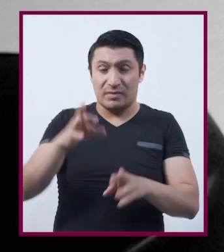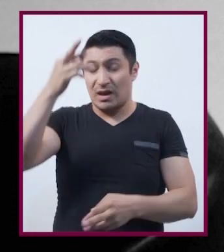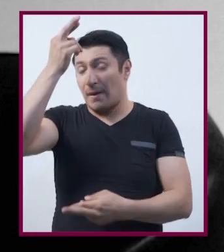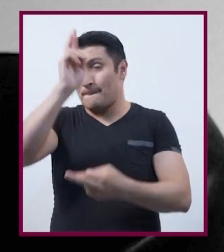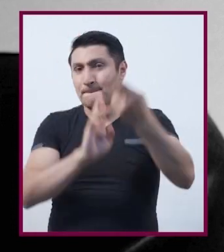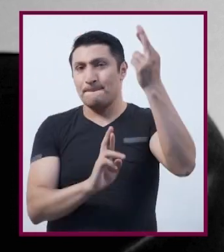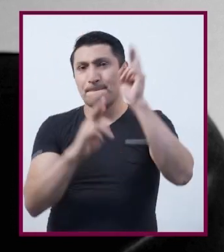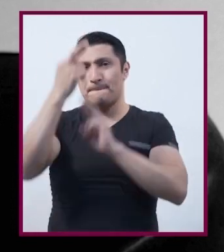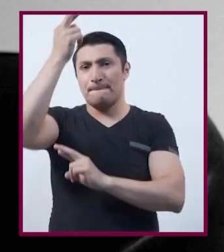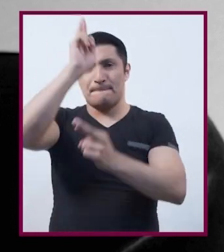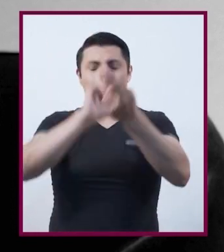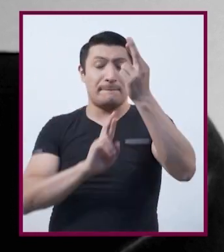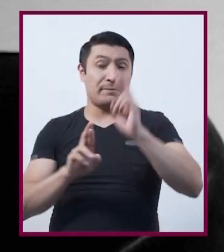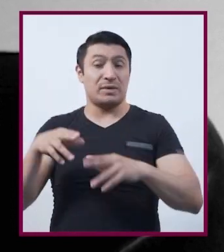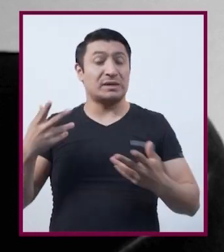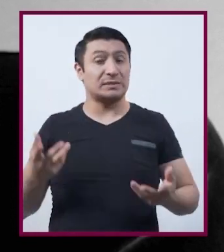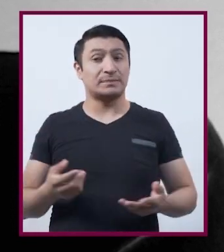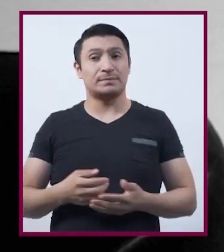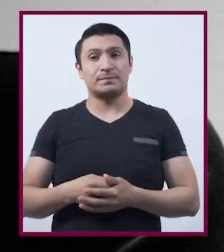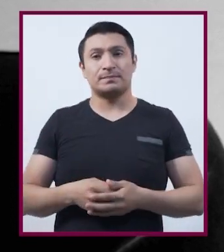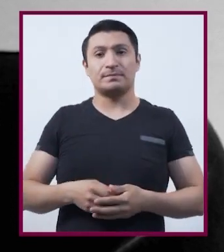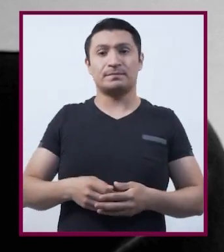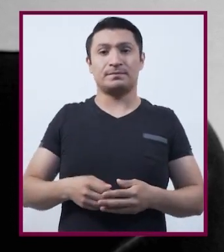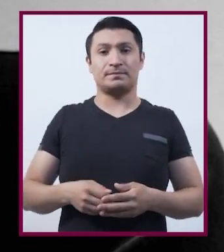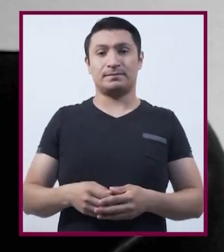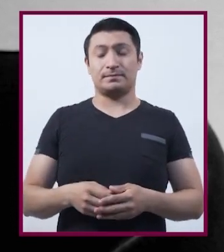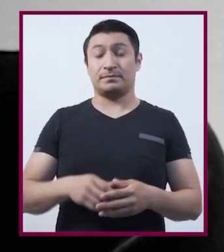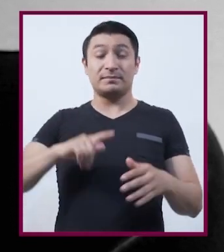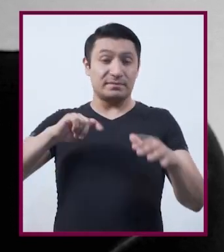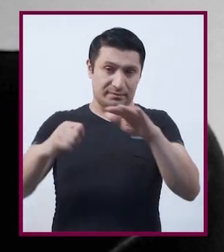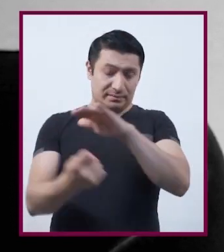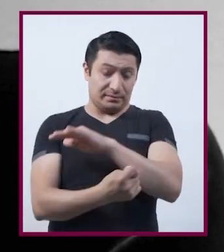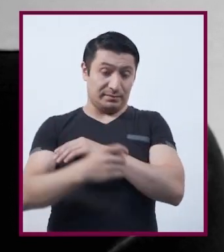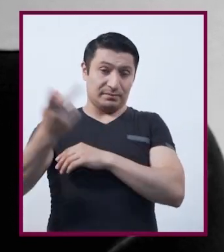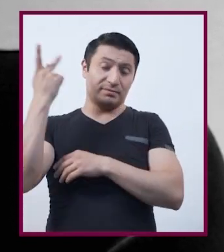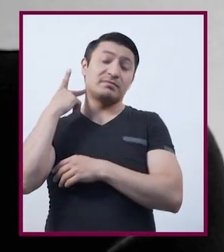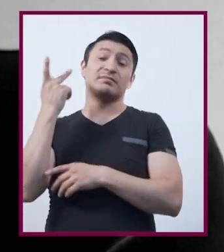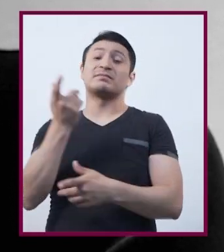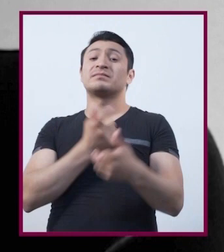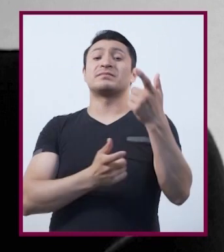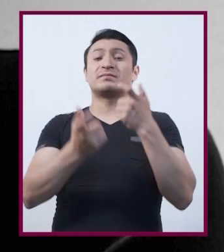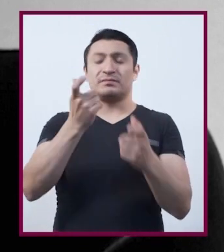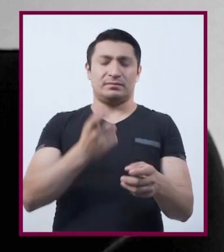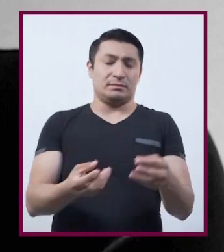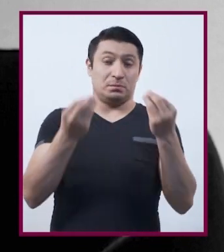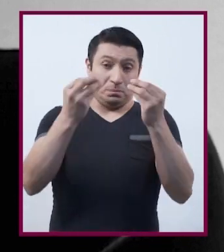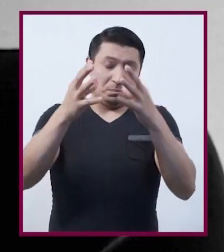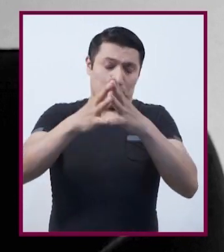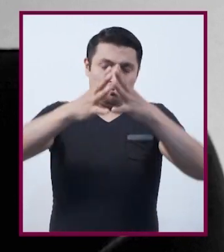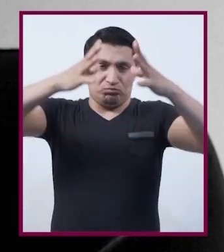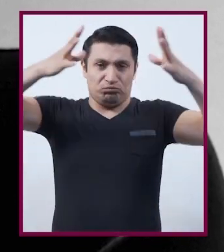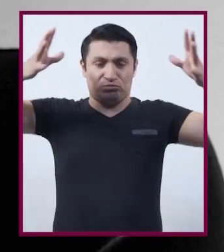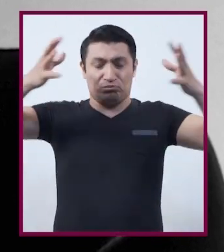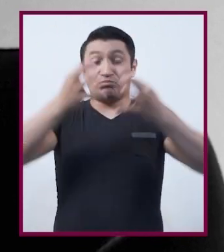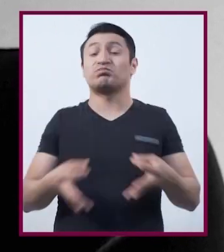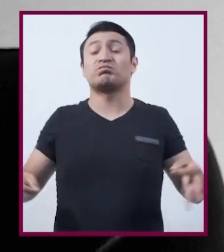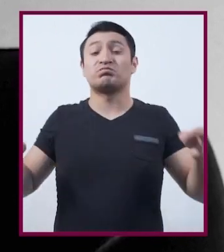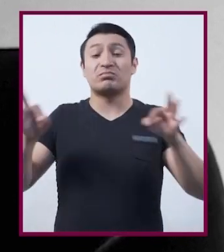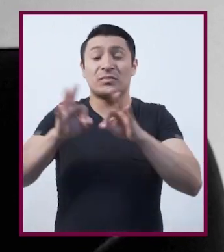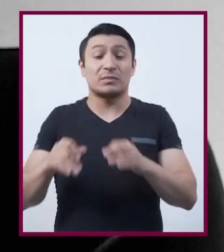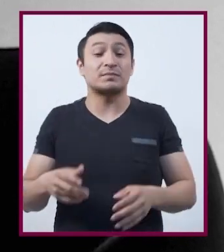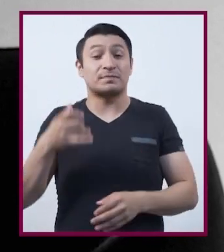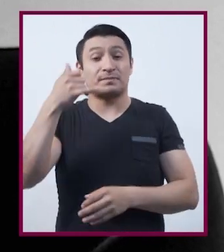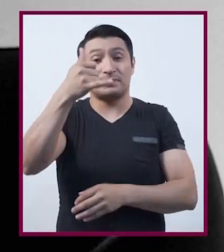tecnológica, política, económica muy, muy grande, y provocaron que América se